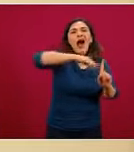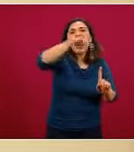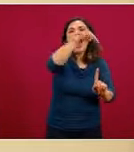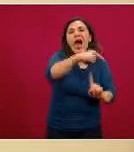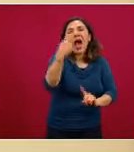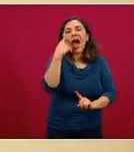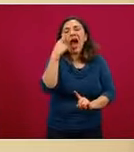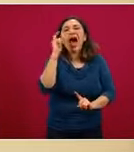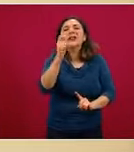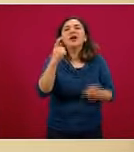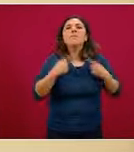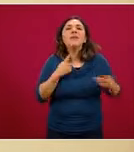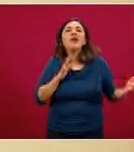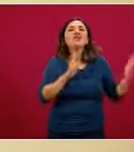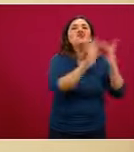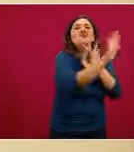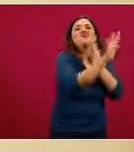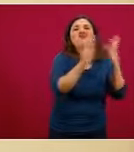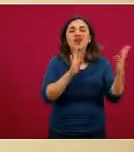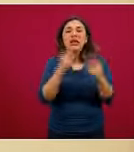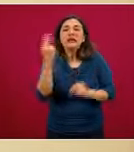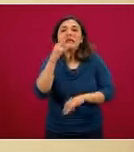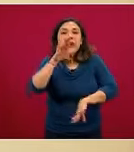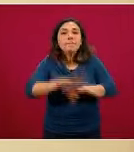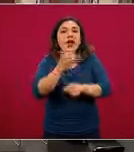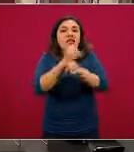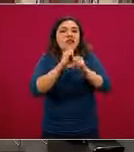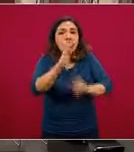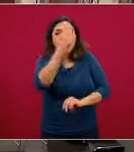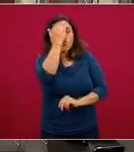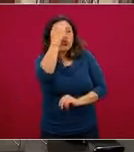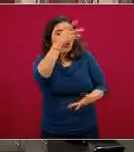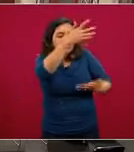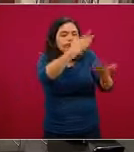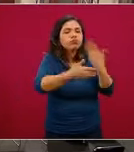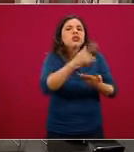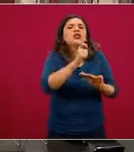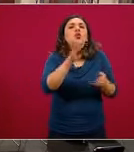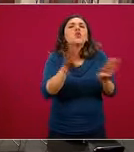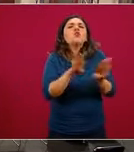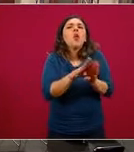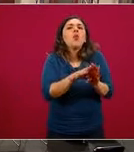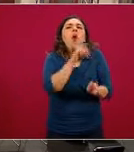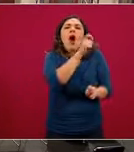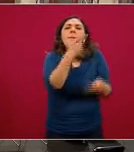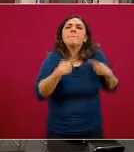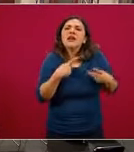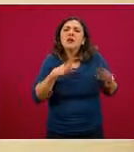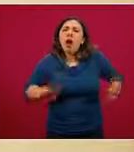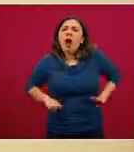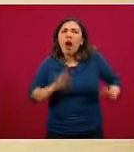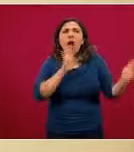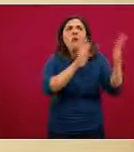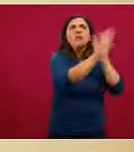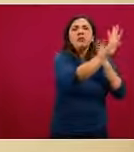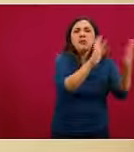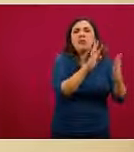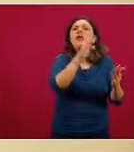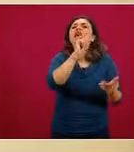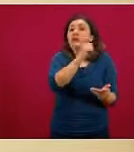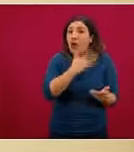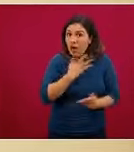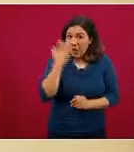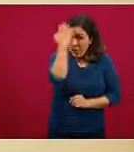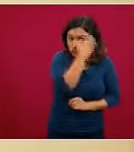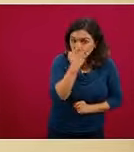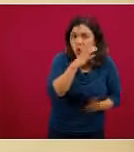por la movilidad, y entonces se necesita tener información de cómo se está llevando a cabo la movilidad en ese punto para poder generar